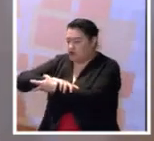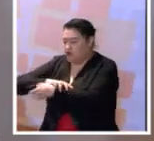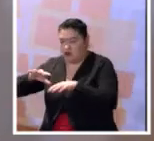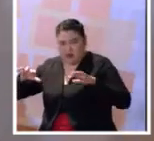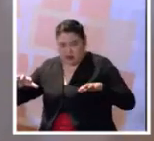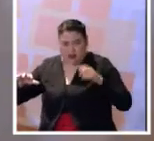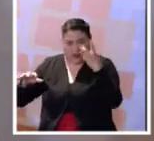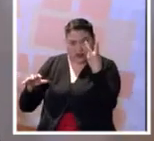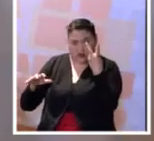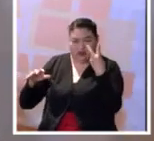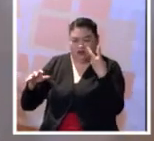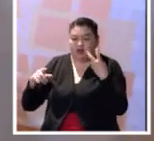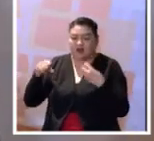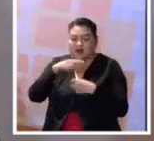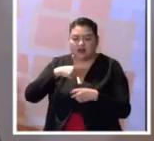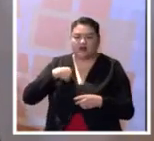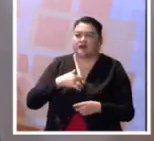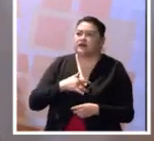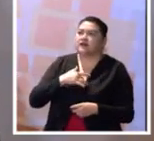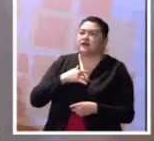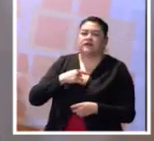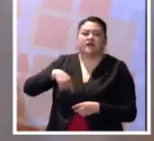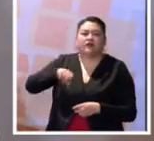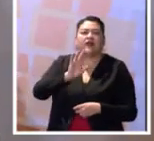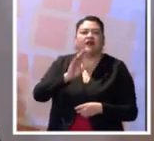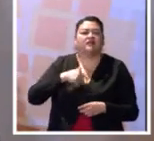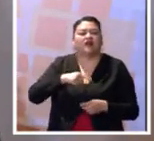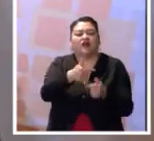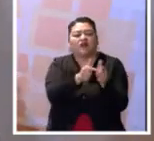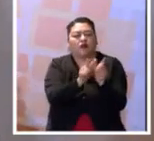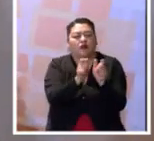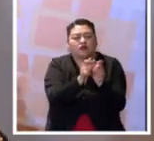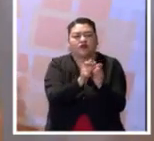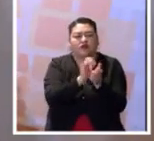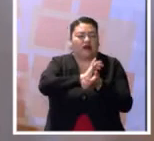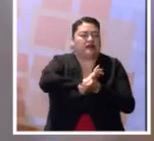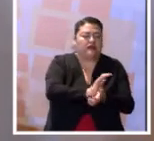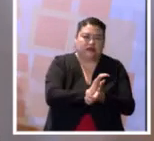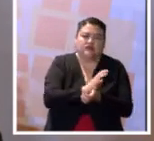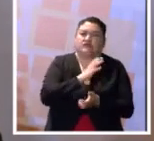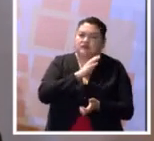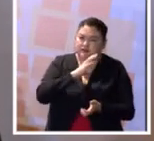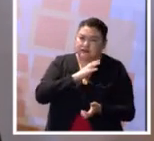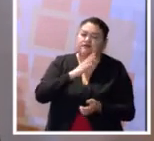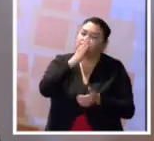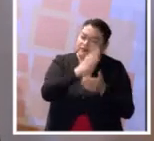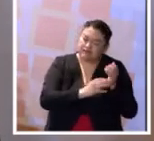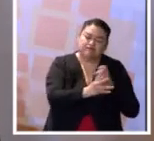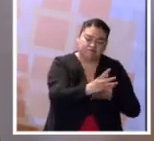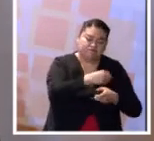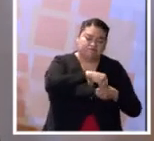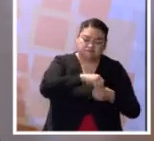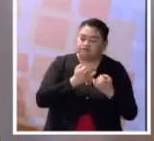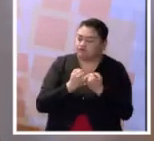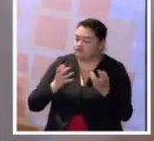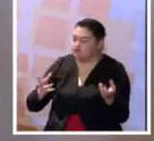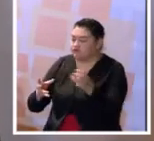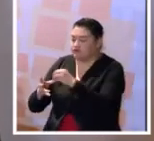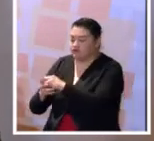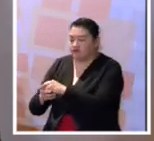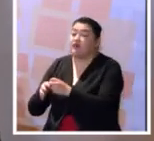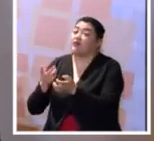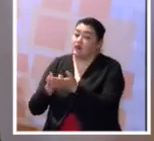discriminatorio y que era necesario favorecer la incorporación de estos partidos más pequeños, y también estaba todo el tema de la participación política de las